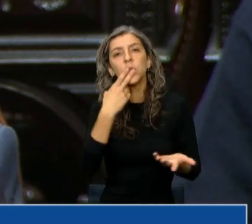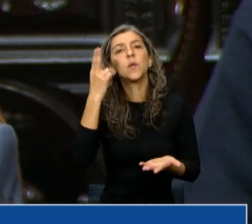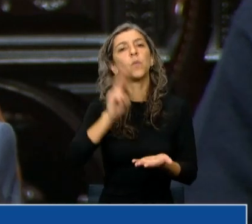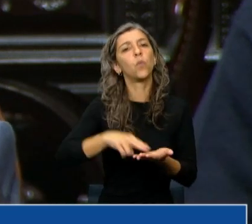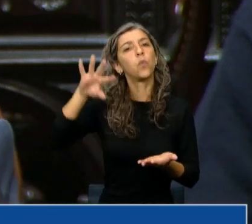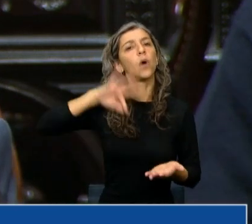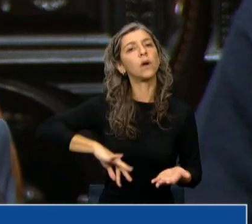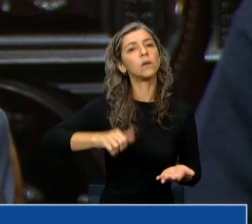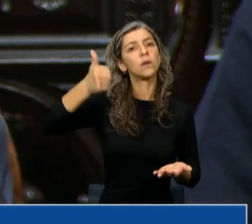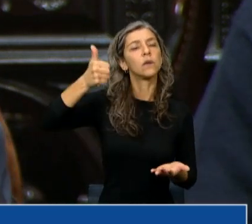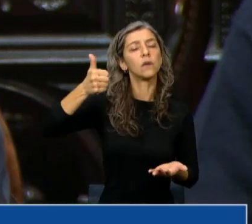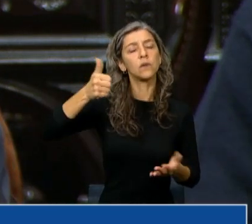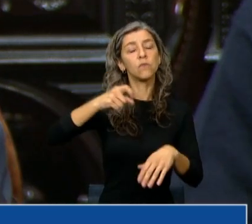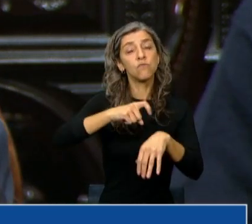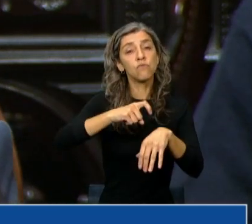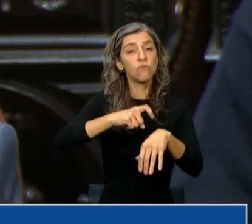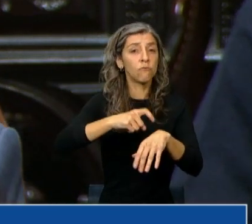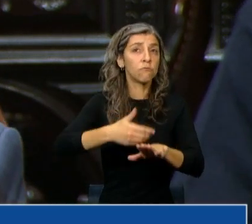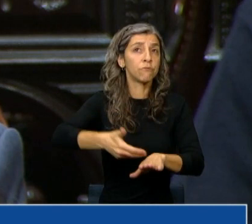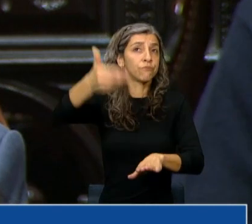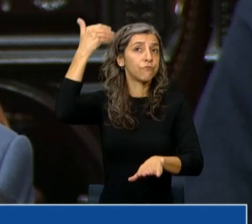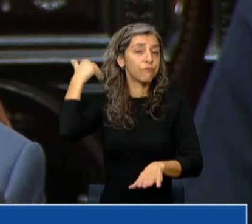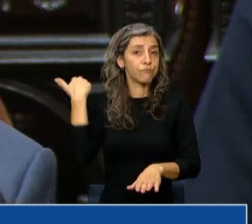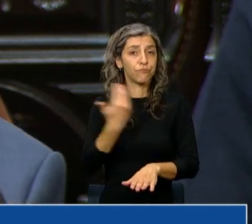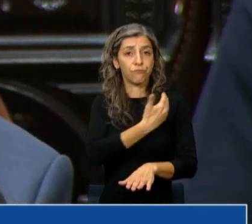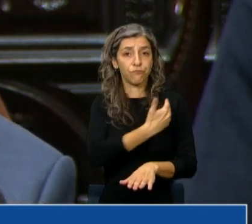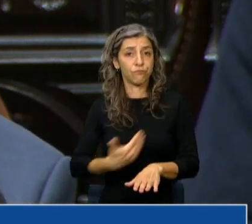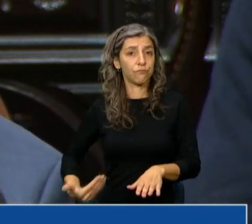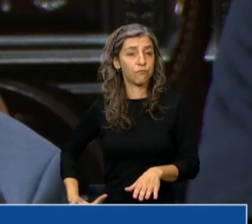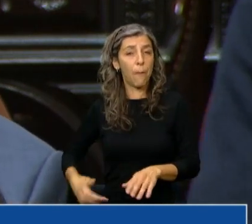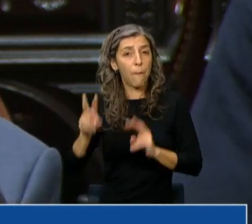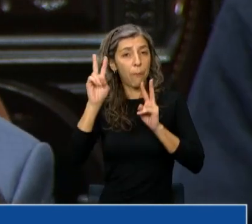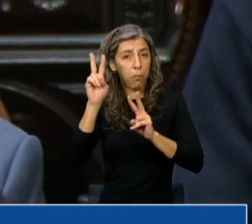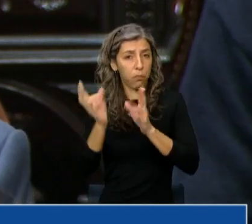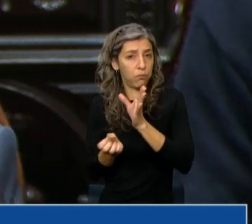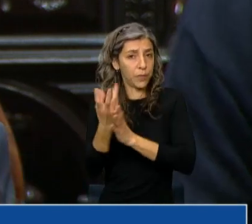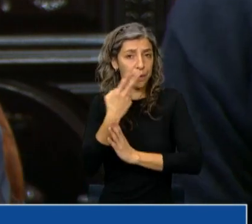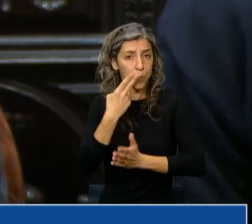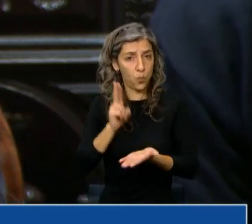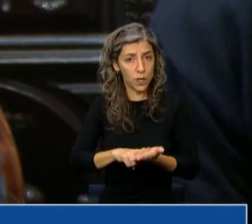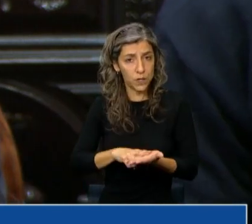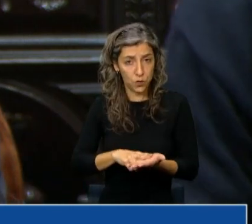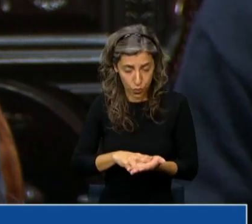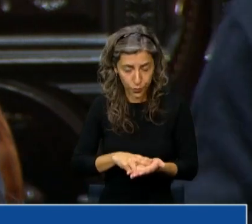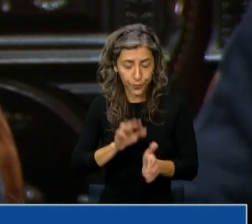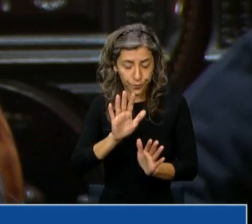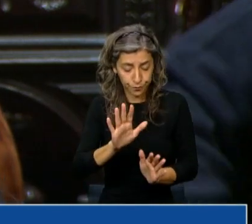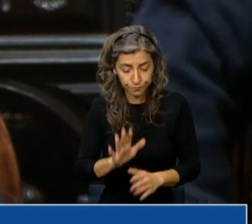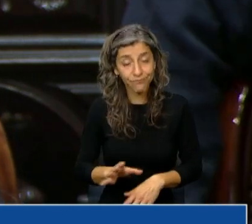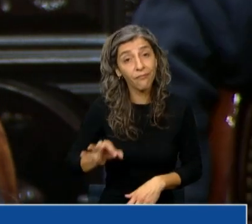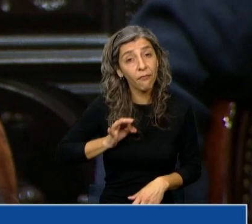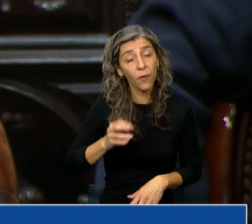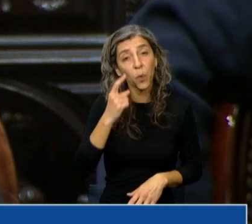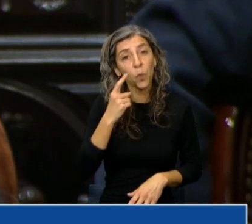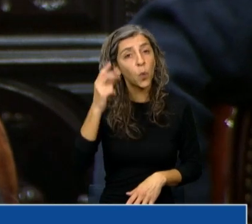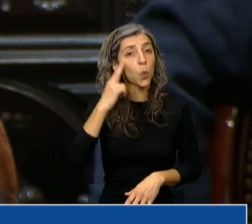impuesto creado bajo el gobierno del general Perón. Bueno, en 1932, el